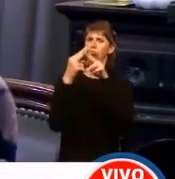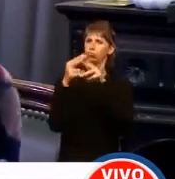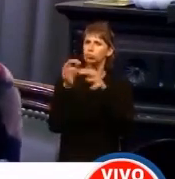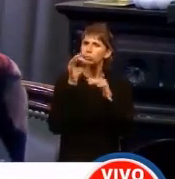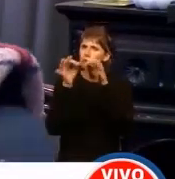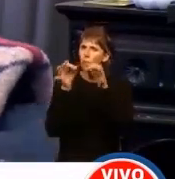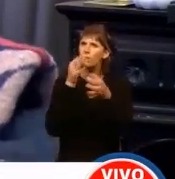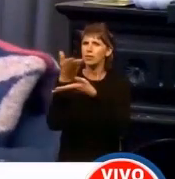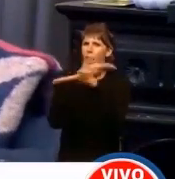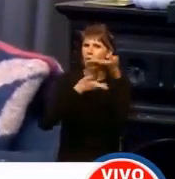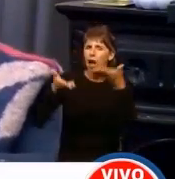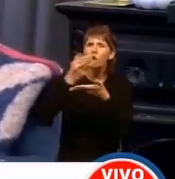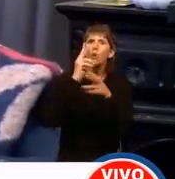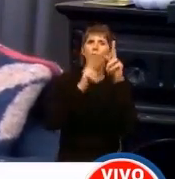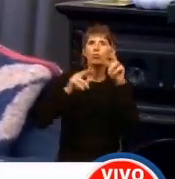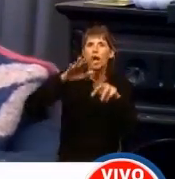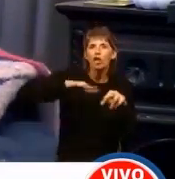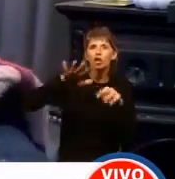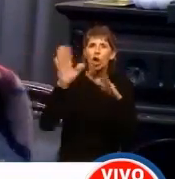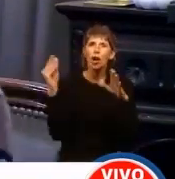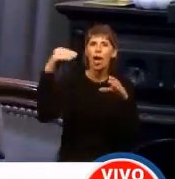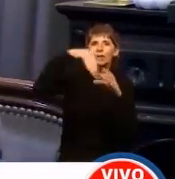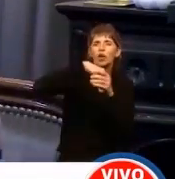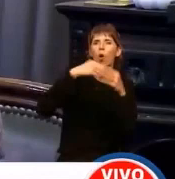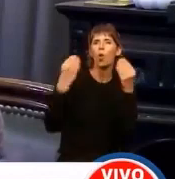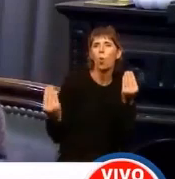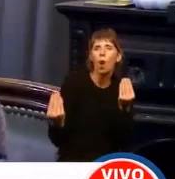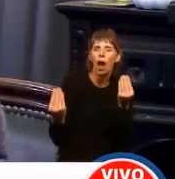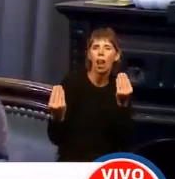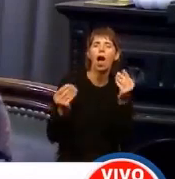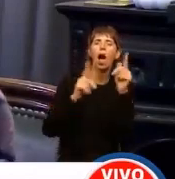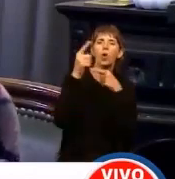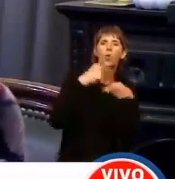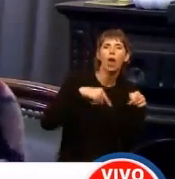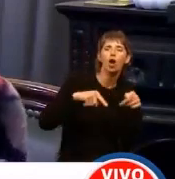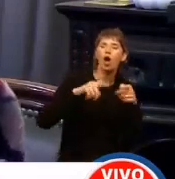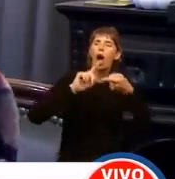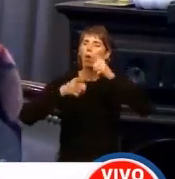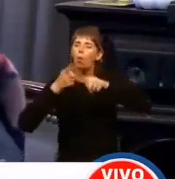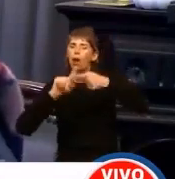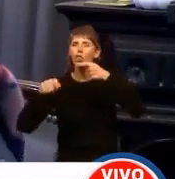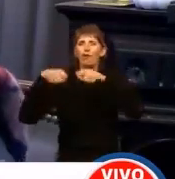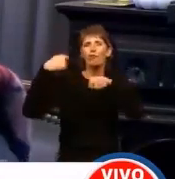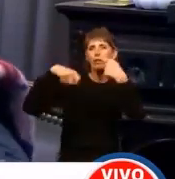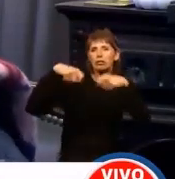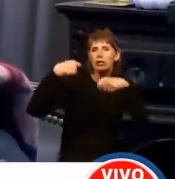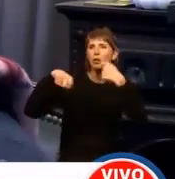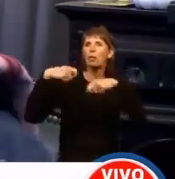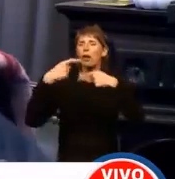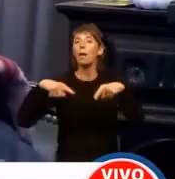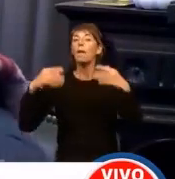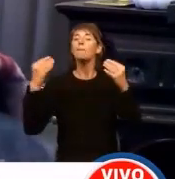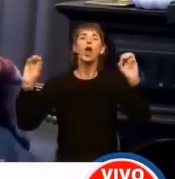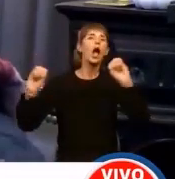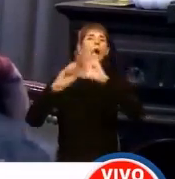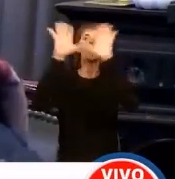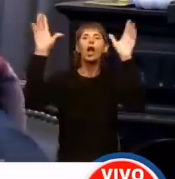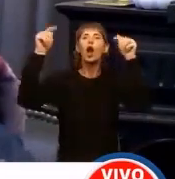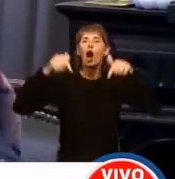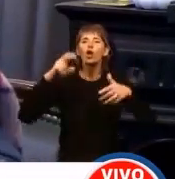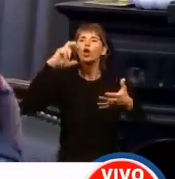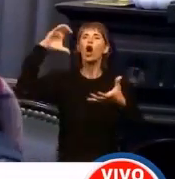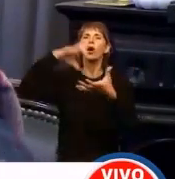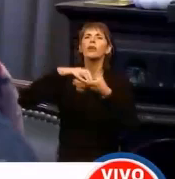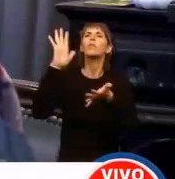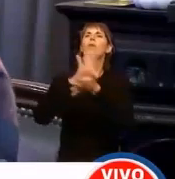zona, de mantener los parámetros objetivos, de ceder algunos temas, pero lo que está claro hoy es que el Congreso de la Nación está